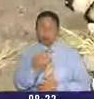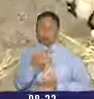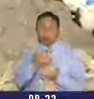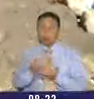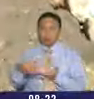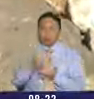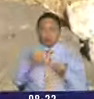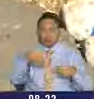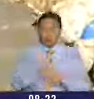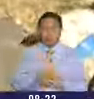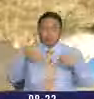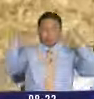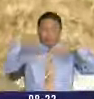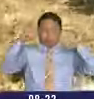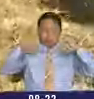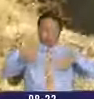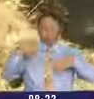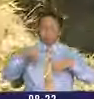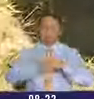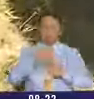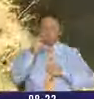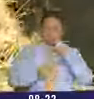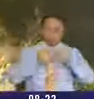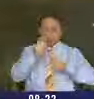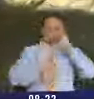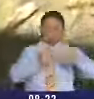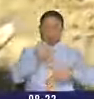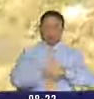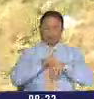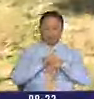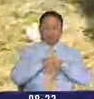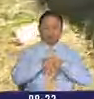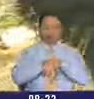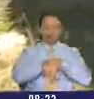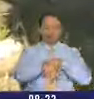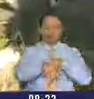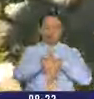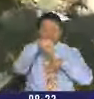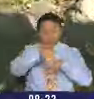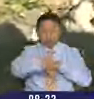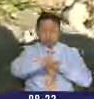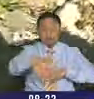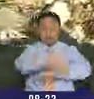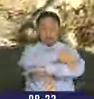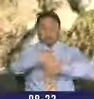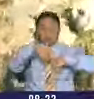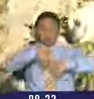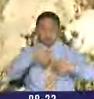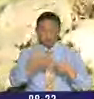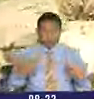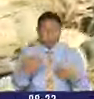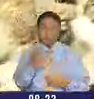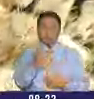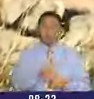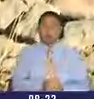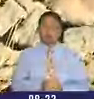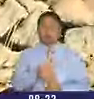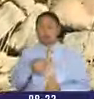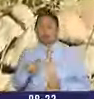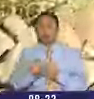huecos. Cuando llueve baja todas las piedras, baja la tierra al fondo. Las calles, no tenemos obras y estamos a menos